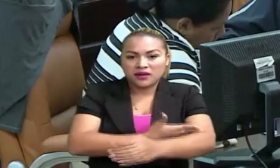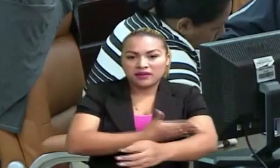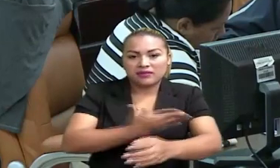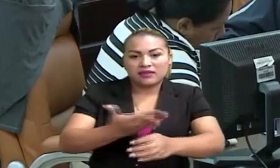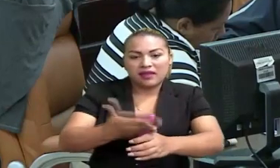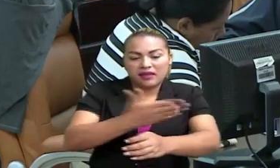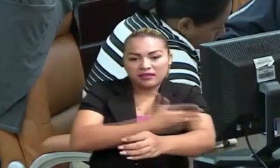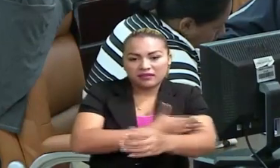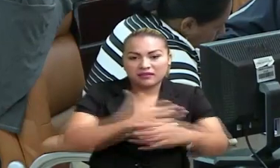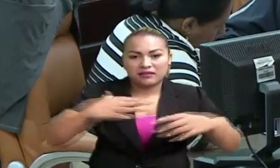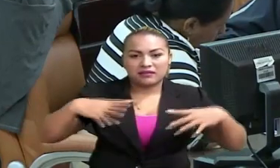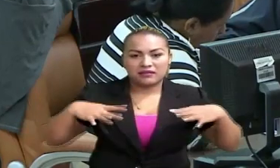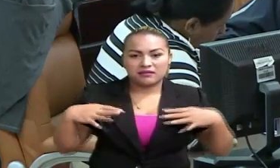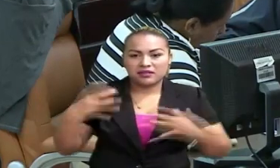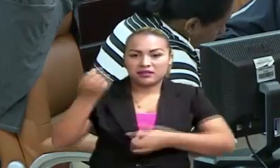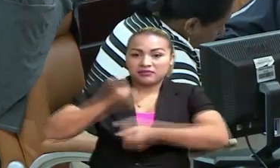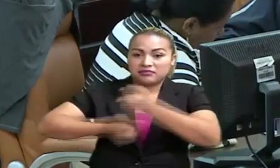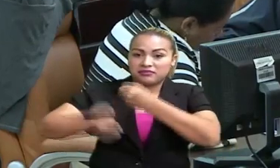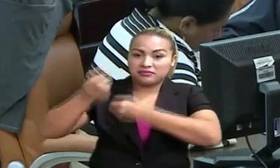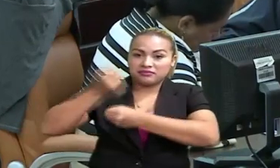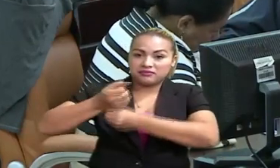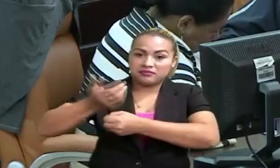antes de abril del año pasado,